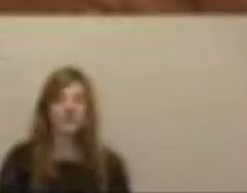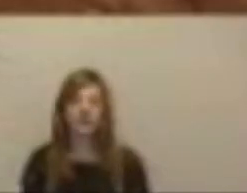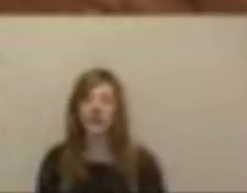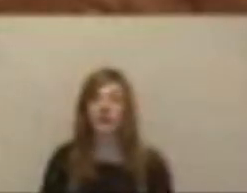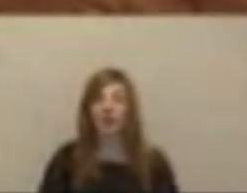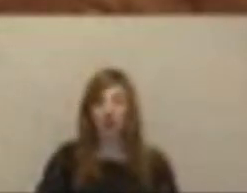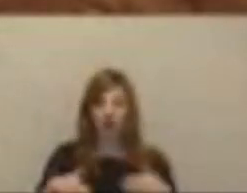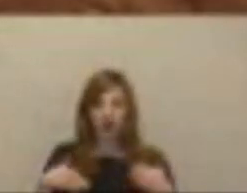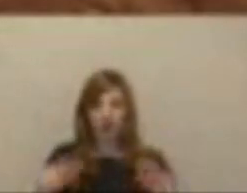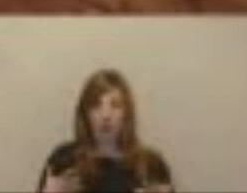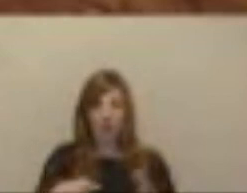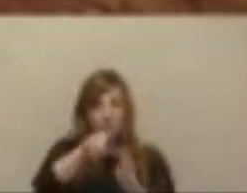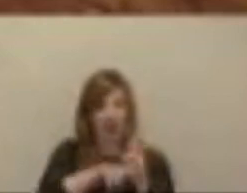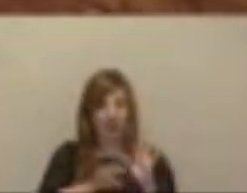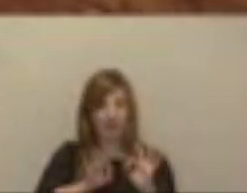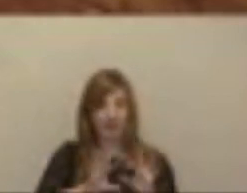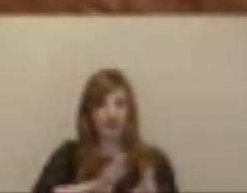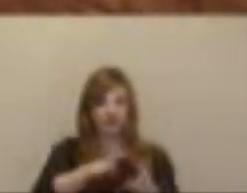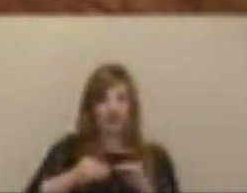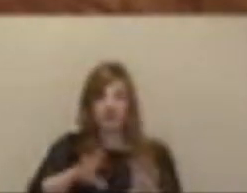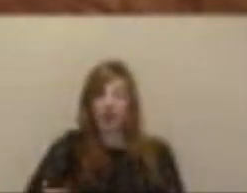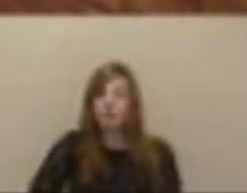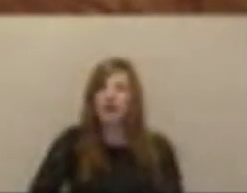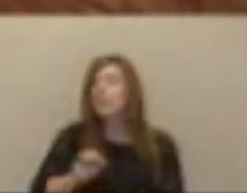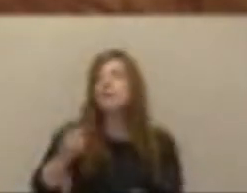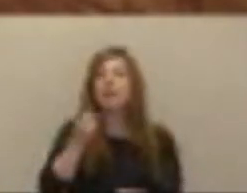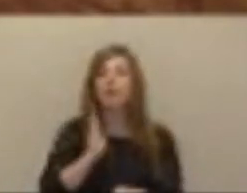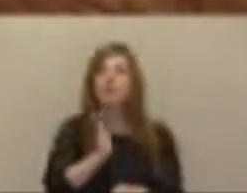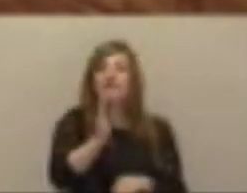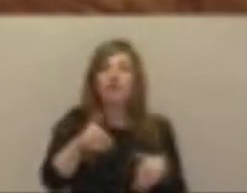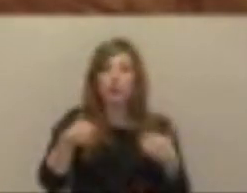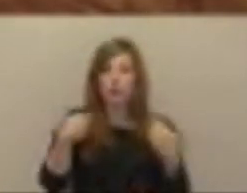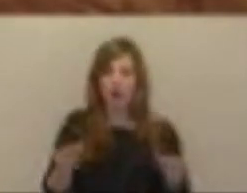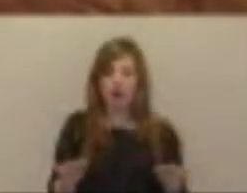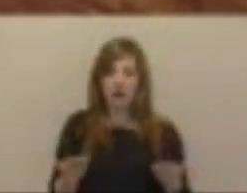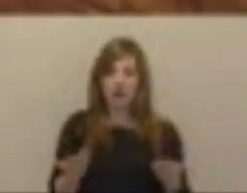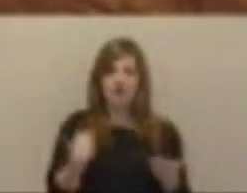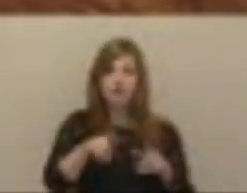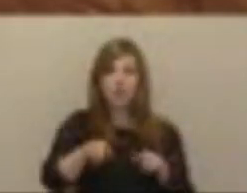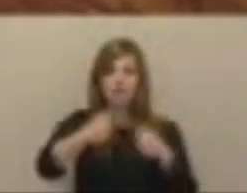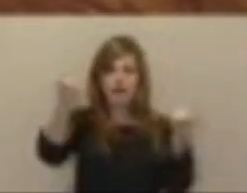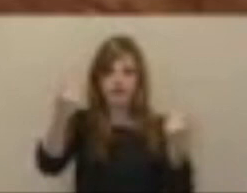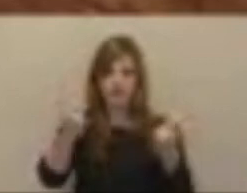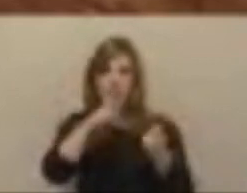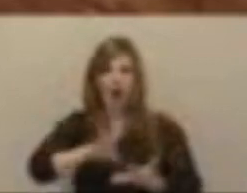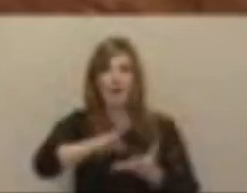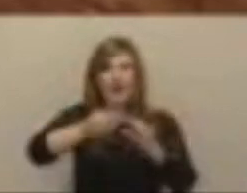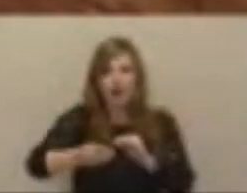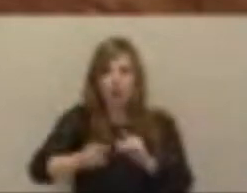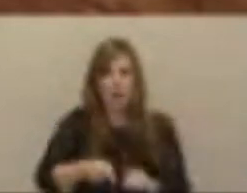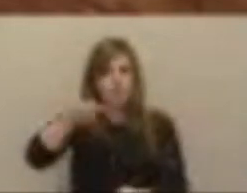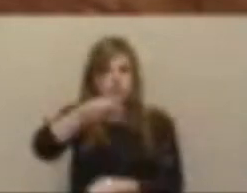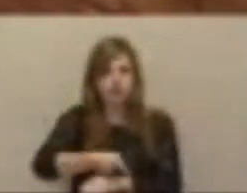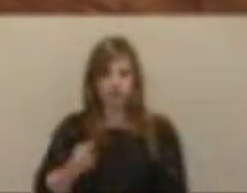Cuando se tomaron estas medidas, la primera consecuencia de ello fue la ruptura, la aplicación, la imposición de